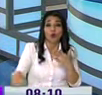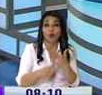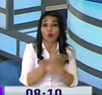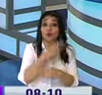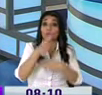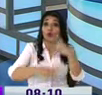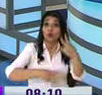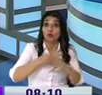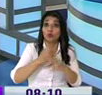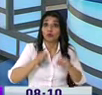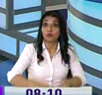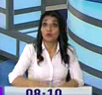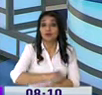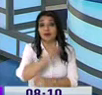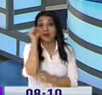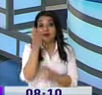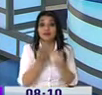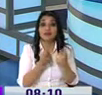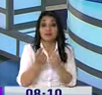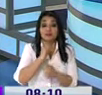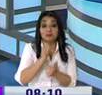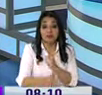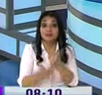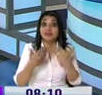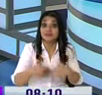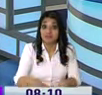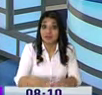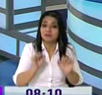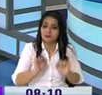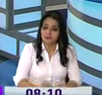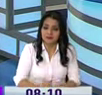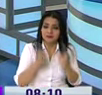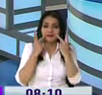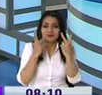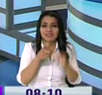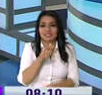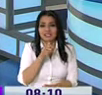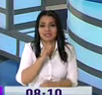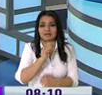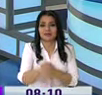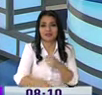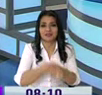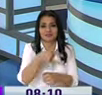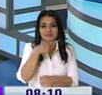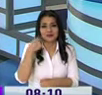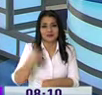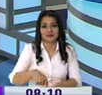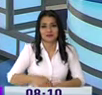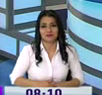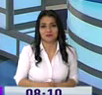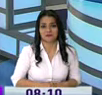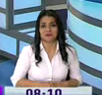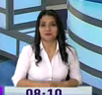saber usted cuáles son las selecciones ya clasificadas? Pero por supuesto, vamos a ver quiénes se van a Rusia 2018.